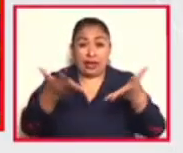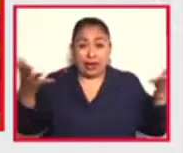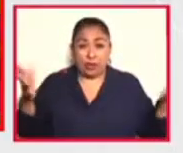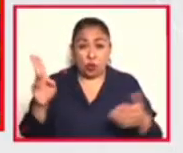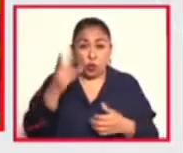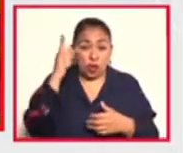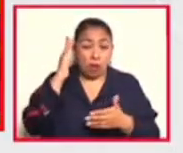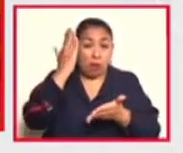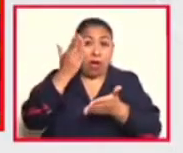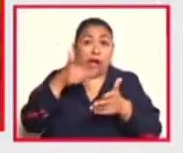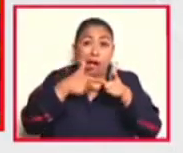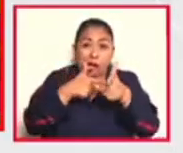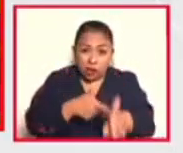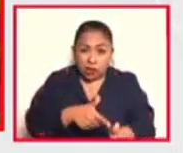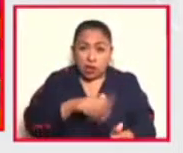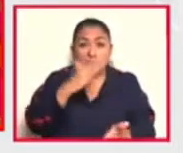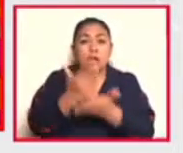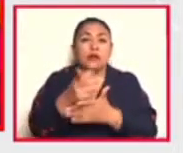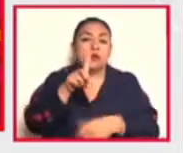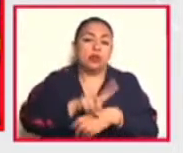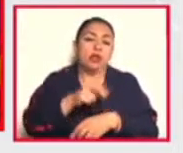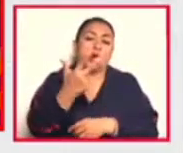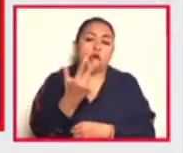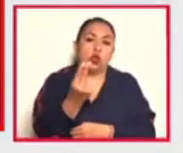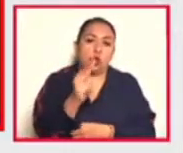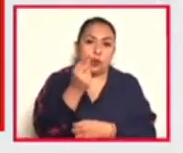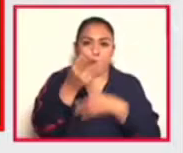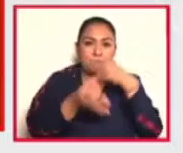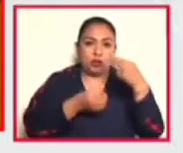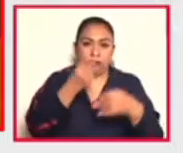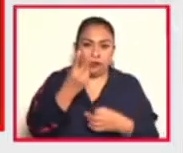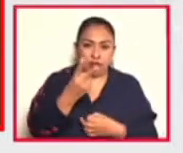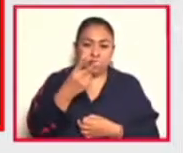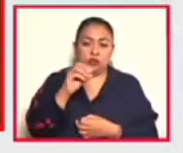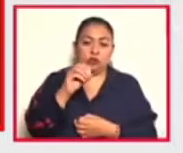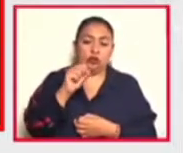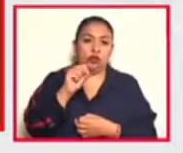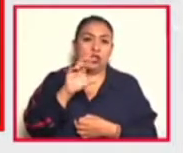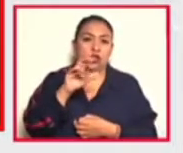hasta el 8 de noviembre. Noticias 22, Oscar Cortés.